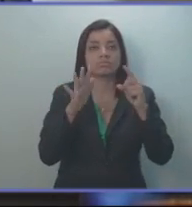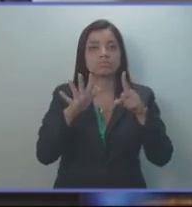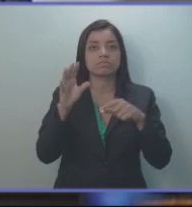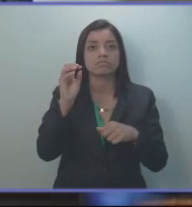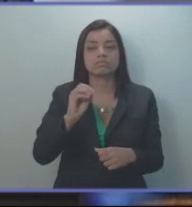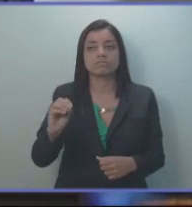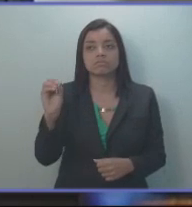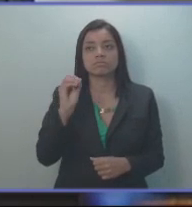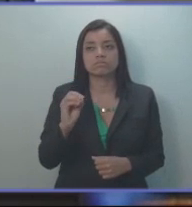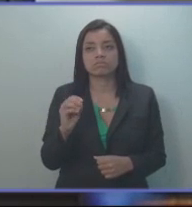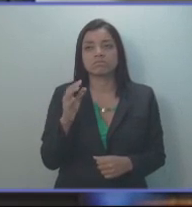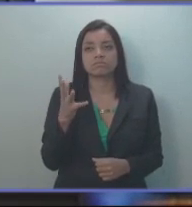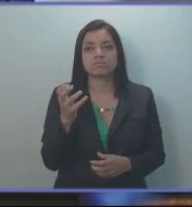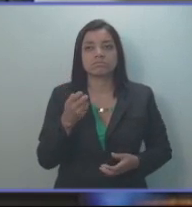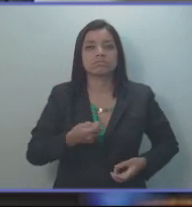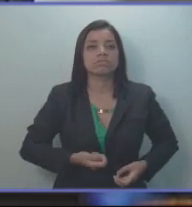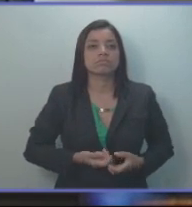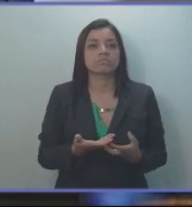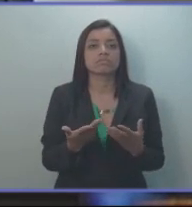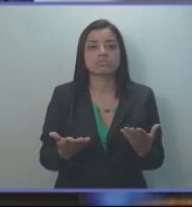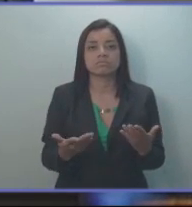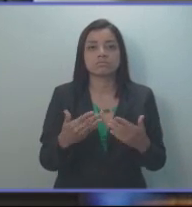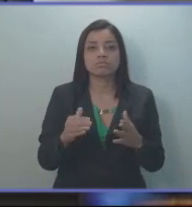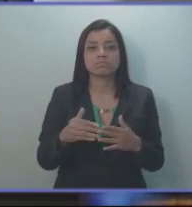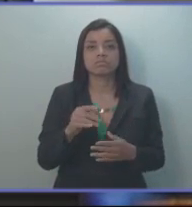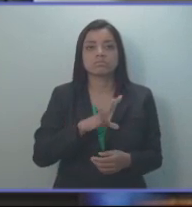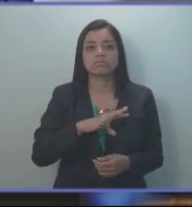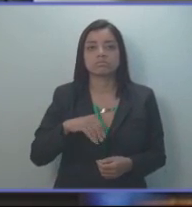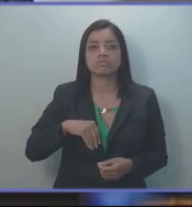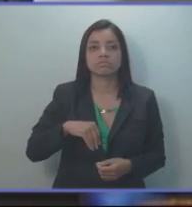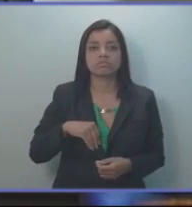octubre, quiero manifestar que todavía hay familias